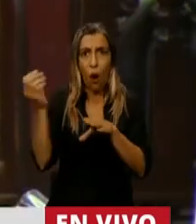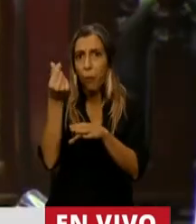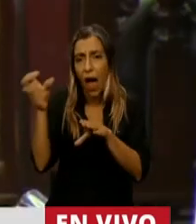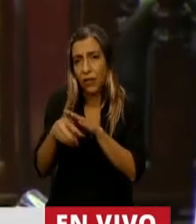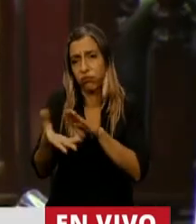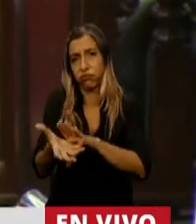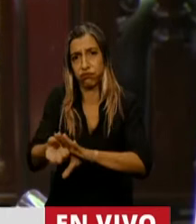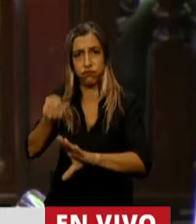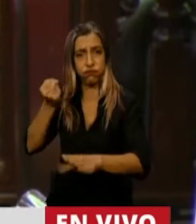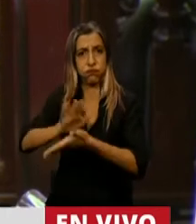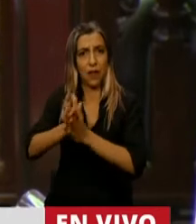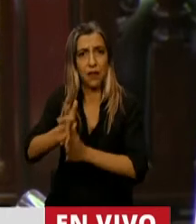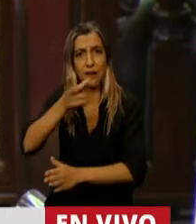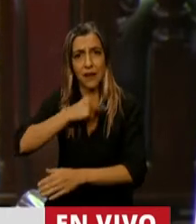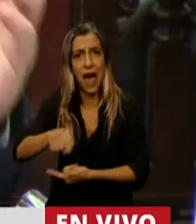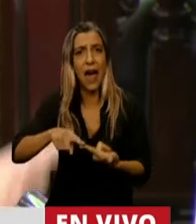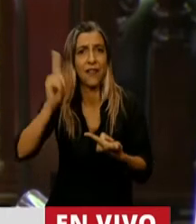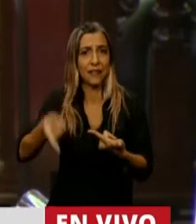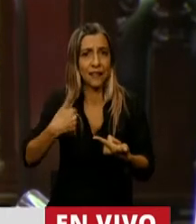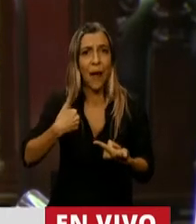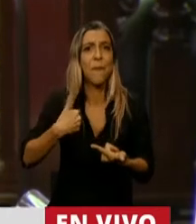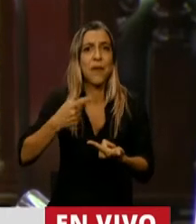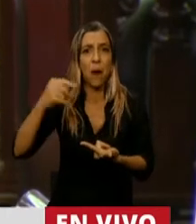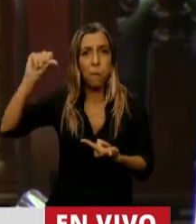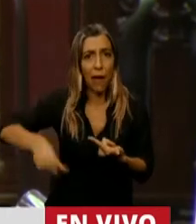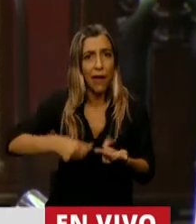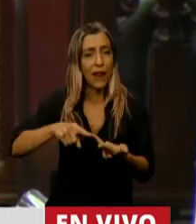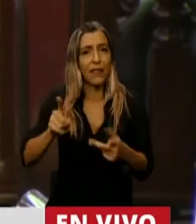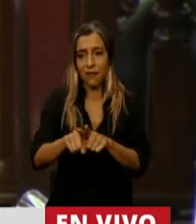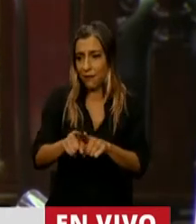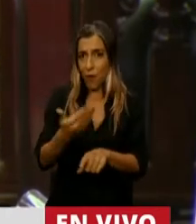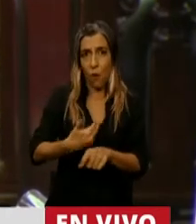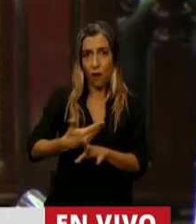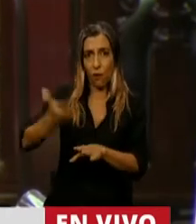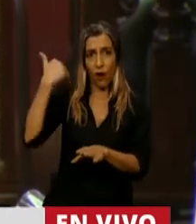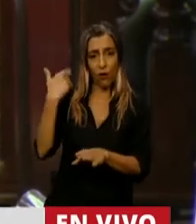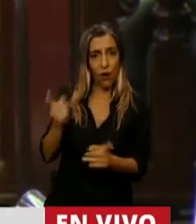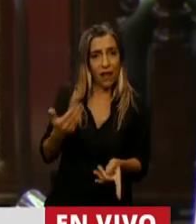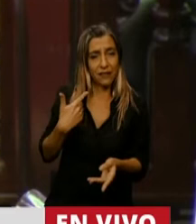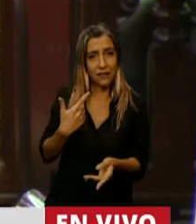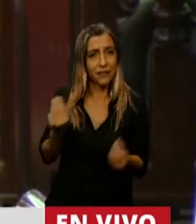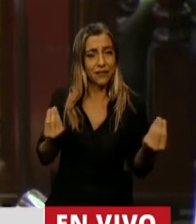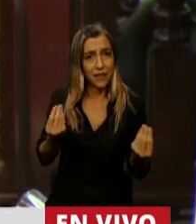social con 4.000 millones de pesos de déficit, cuando lo dejaron la gestión anterior con 1.500 millones de superávit.